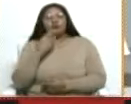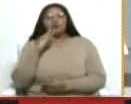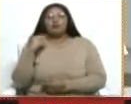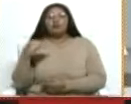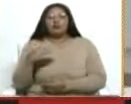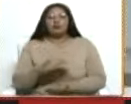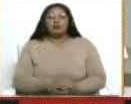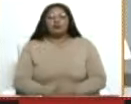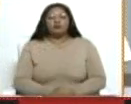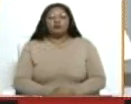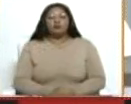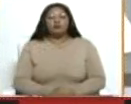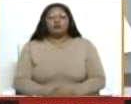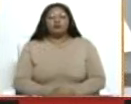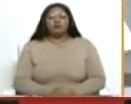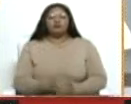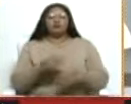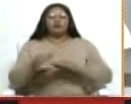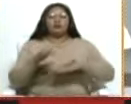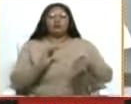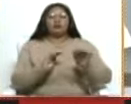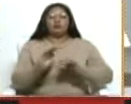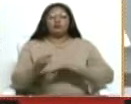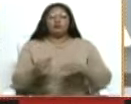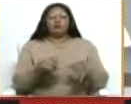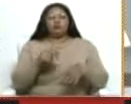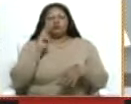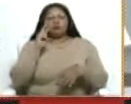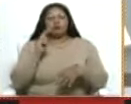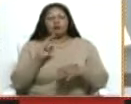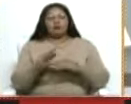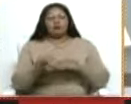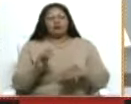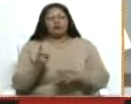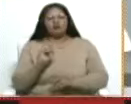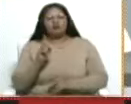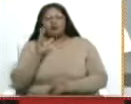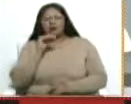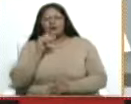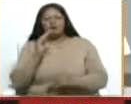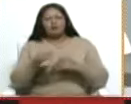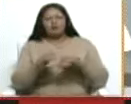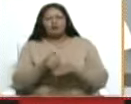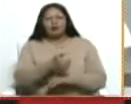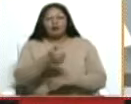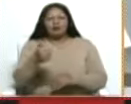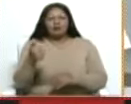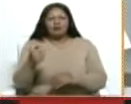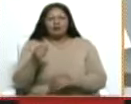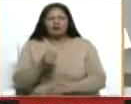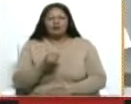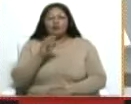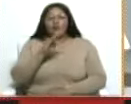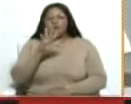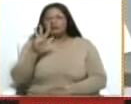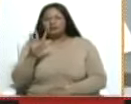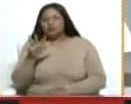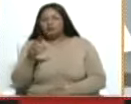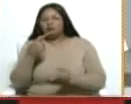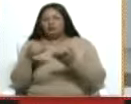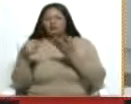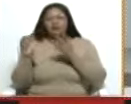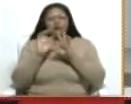colegio, decían tú bailas tambor, pero después me di cuenta que no era un tambor, que cada estado tiene 4 y 5 tipos de tambor y que